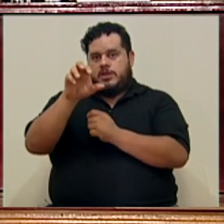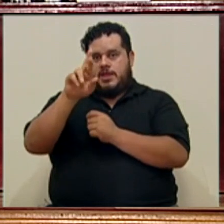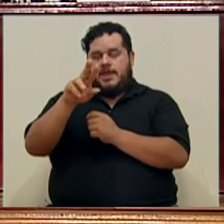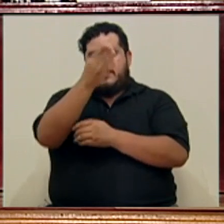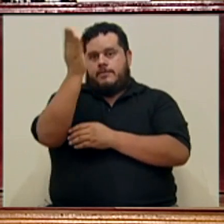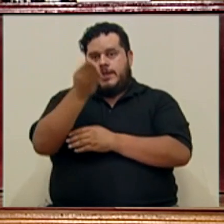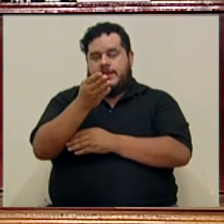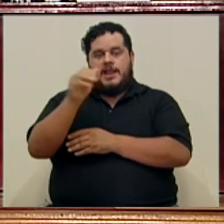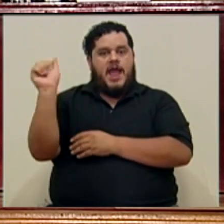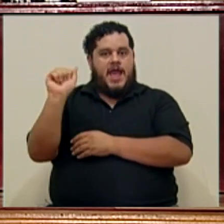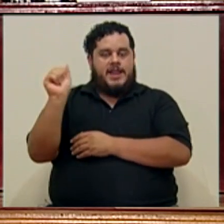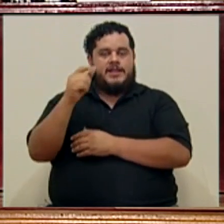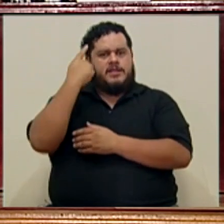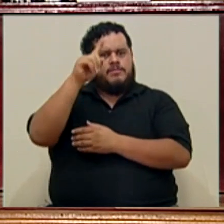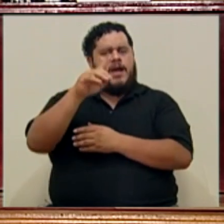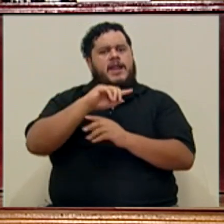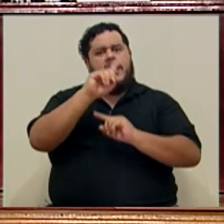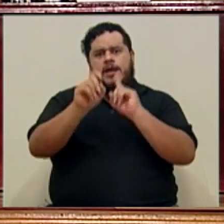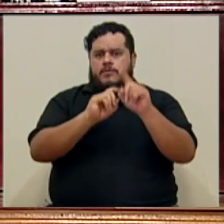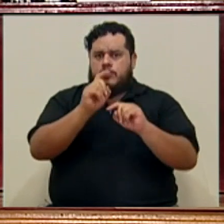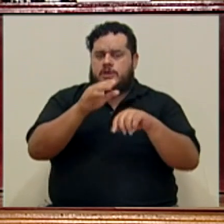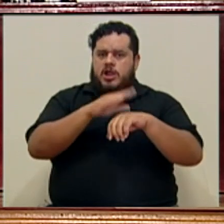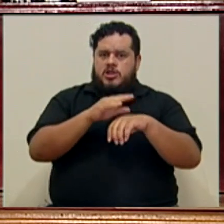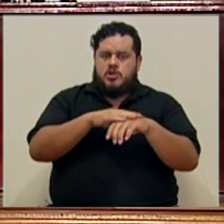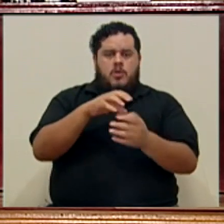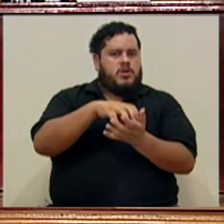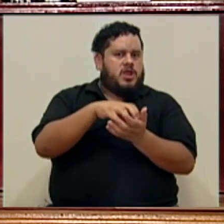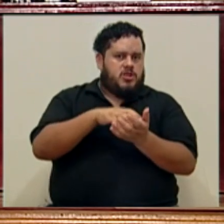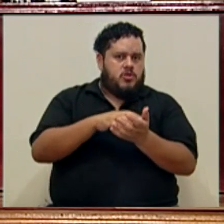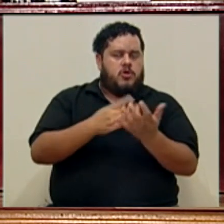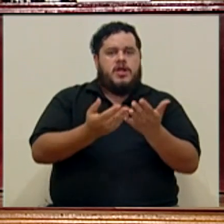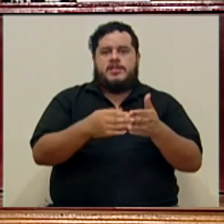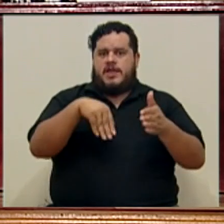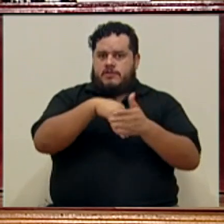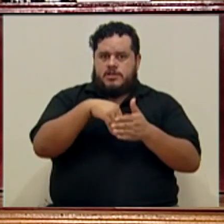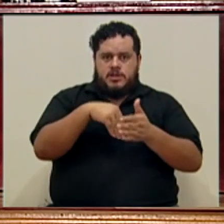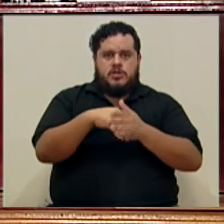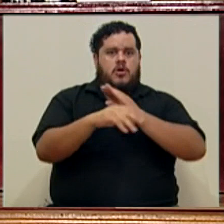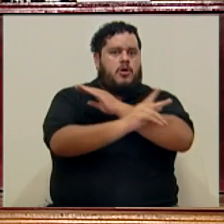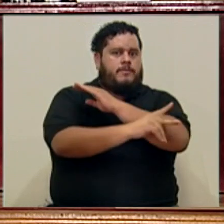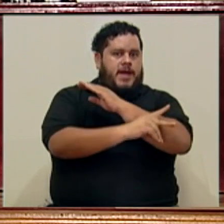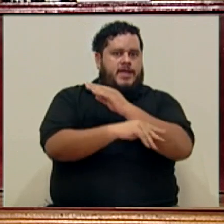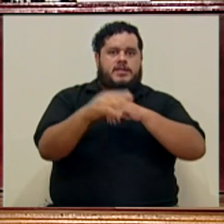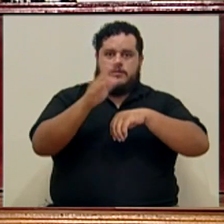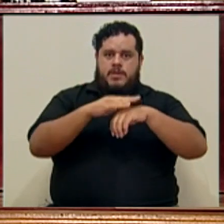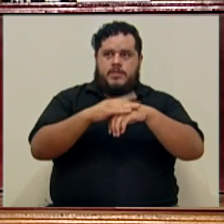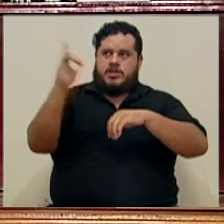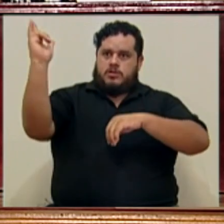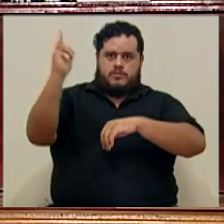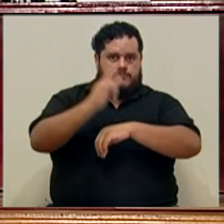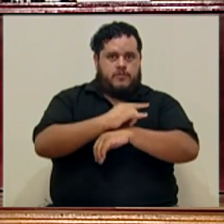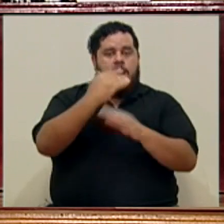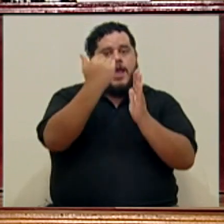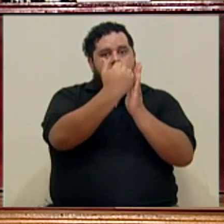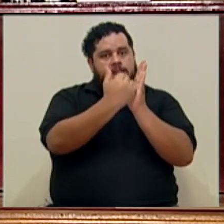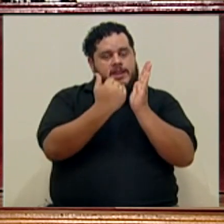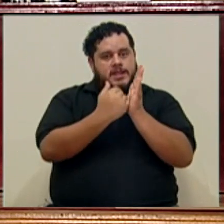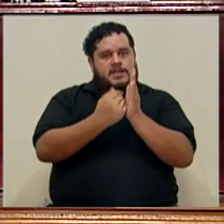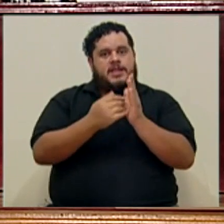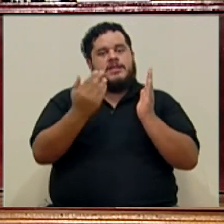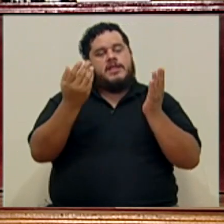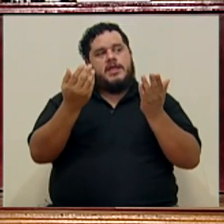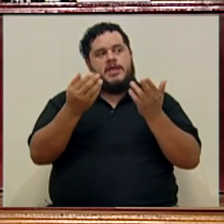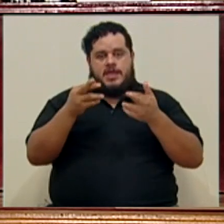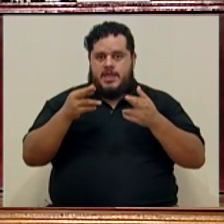presidencia.go.cr/alertas para consultar las medidas de restricción, operación, países permitidos, lista de requisitos turísticos y